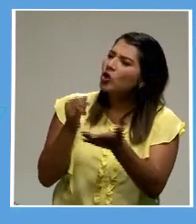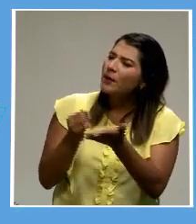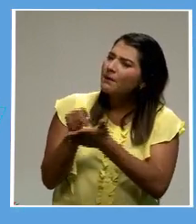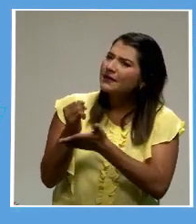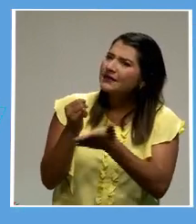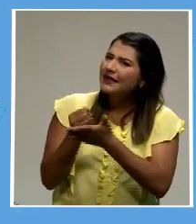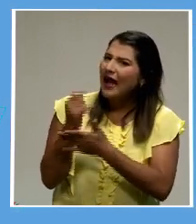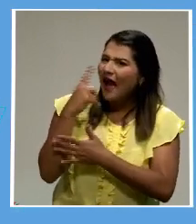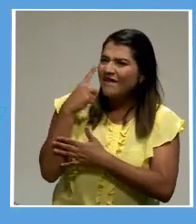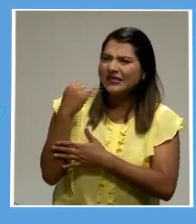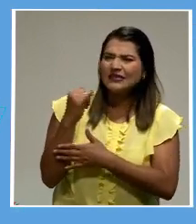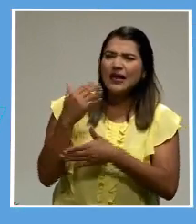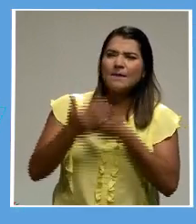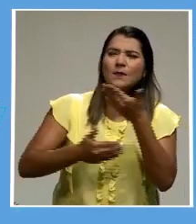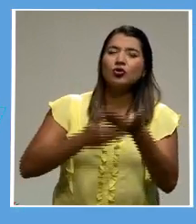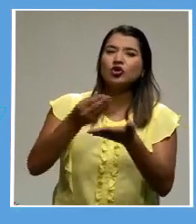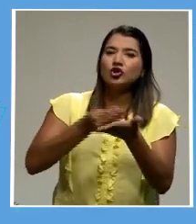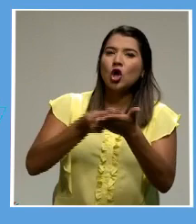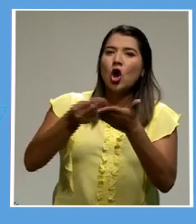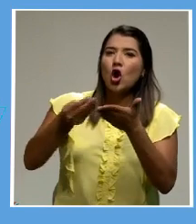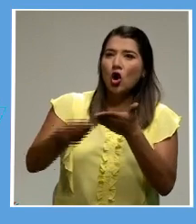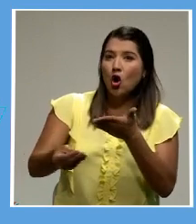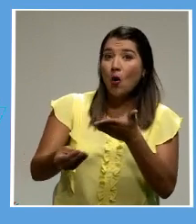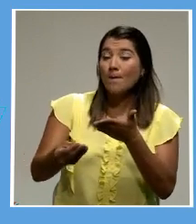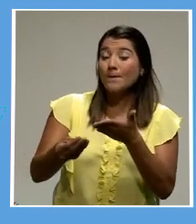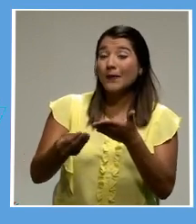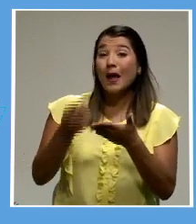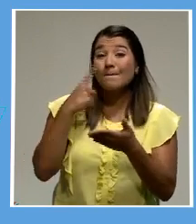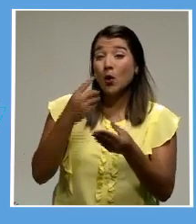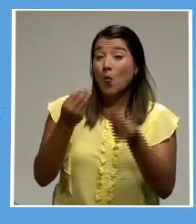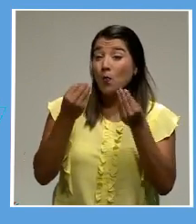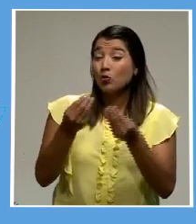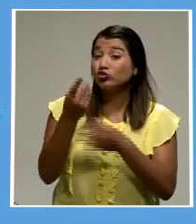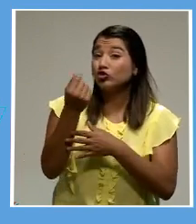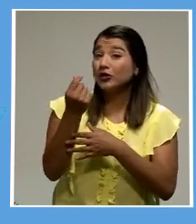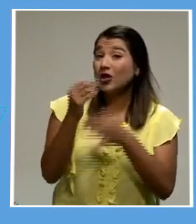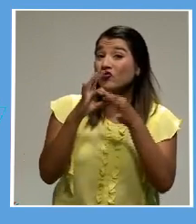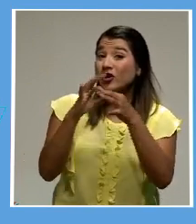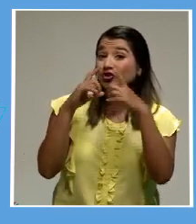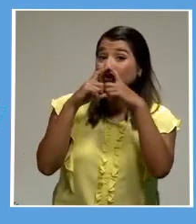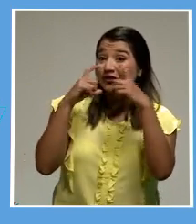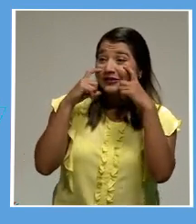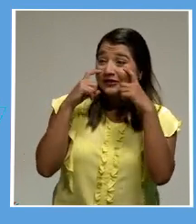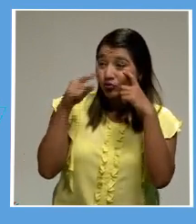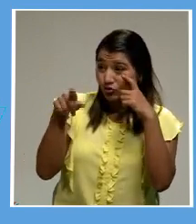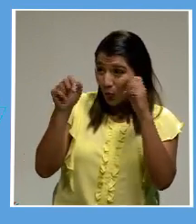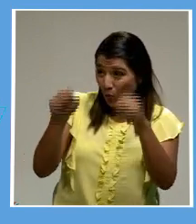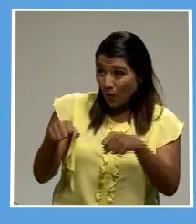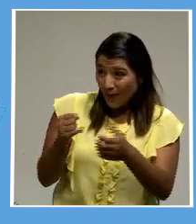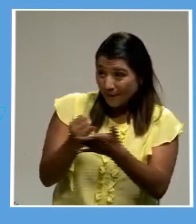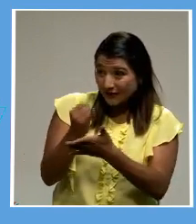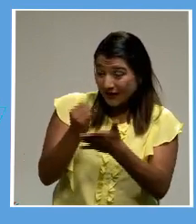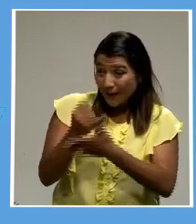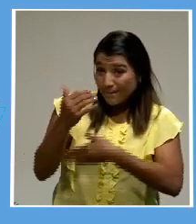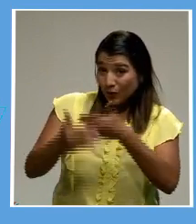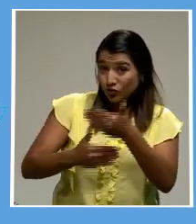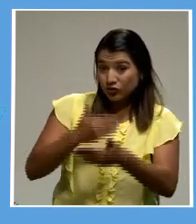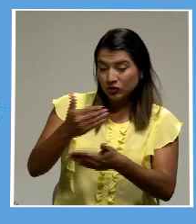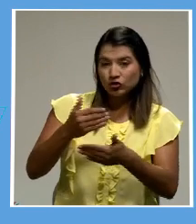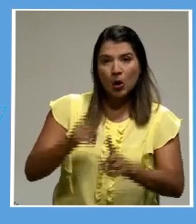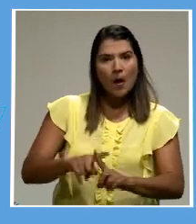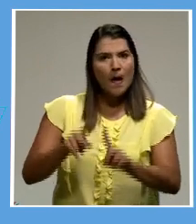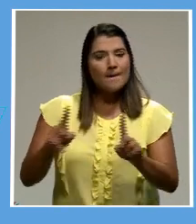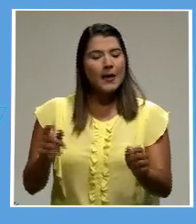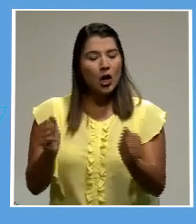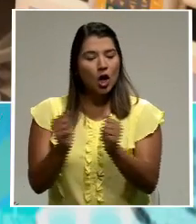irregularidades en la compra millonaria de algunas mascarillas. Con gran sorpresa,